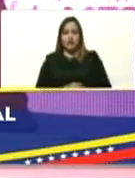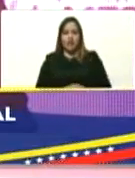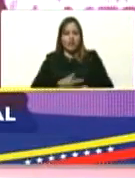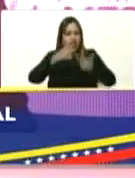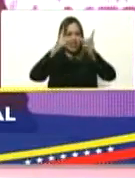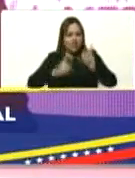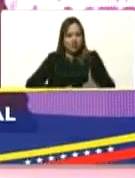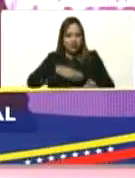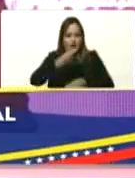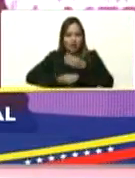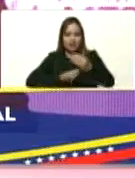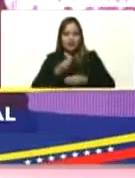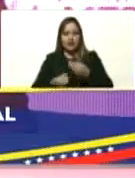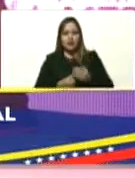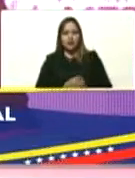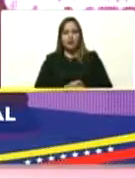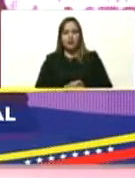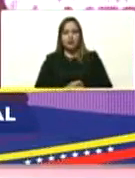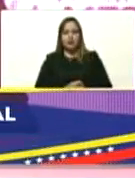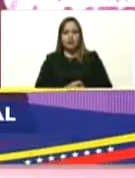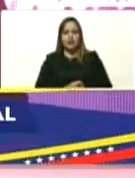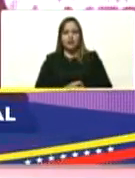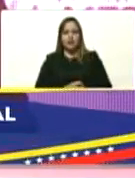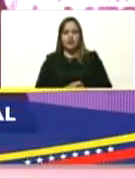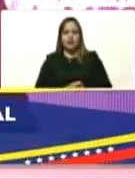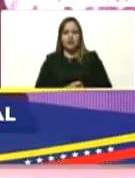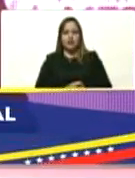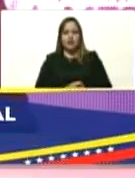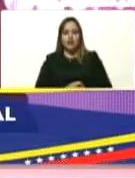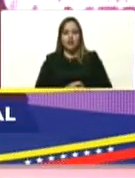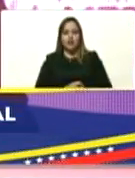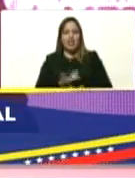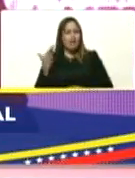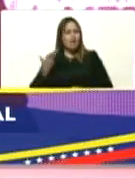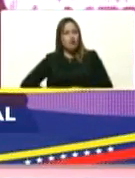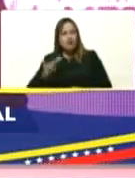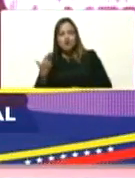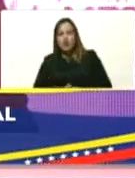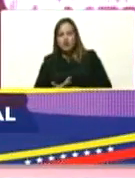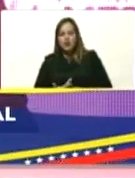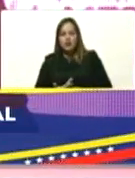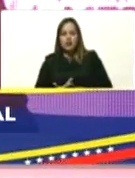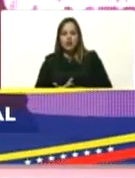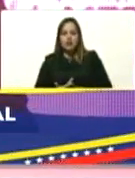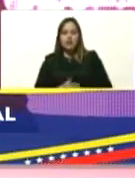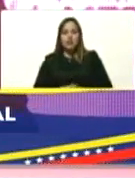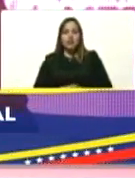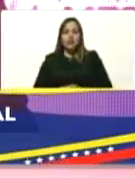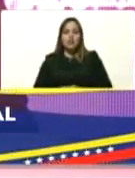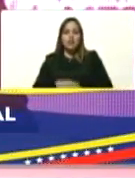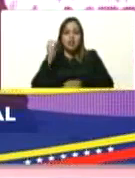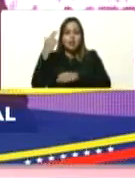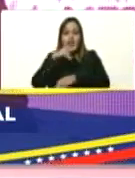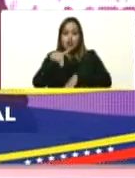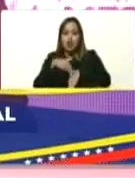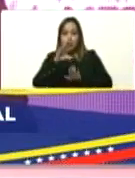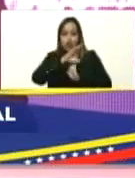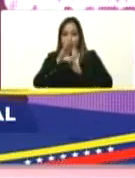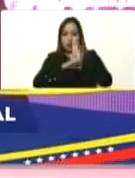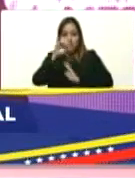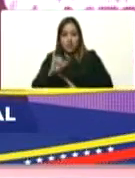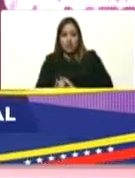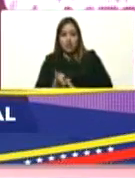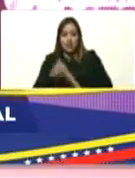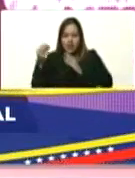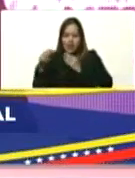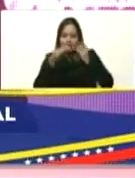decretó la poderosísima y plenipotenciaria Asamblea Nacional Constituyente que